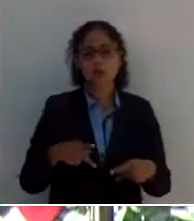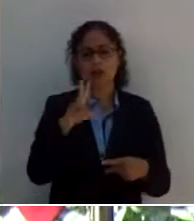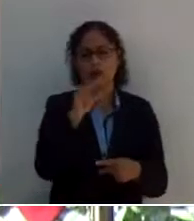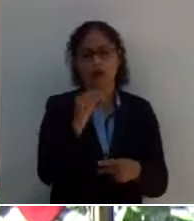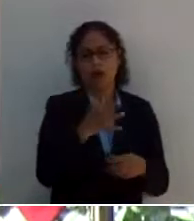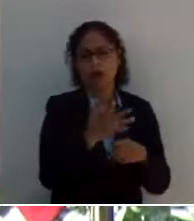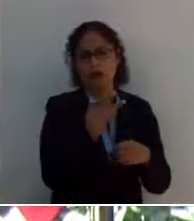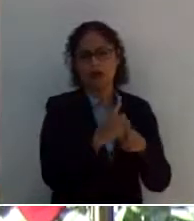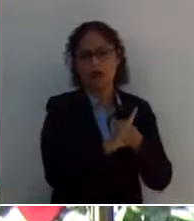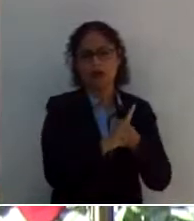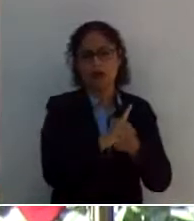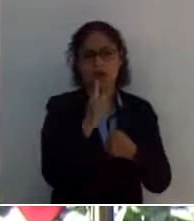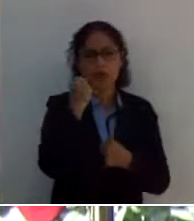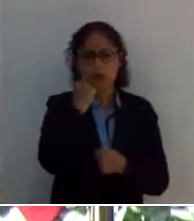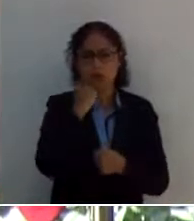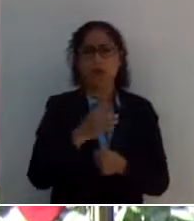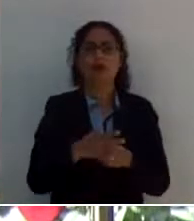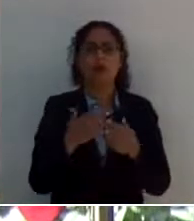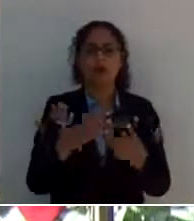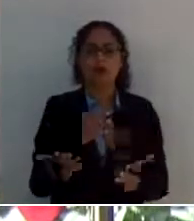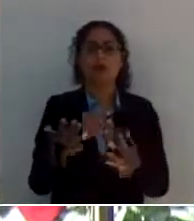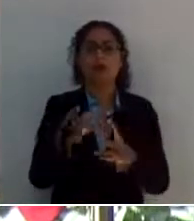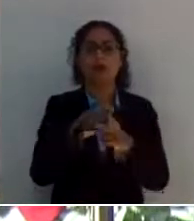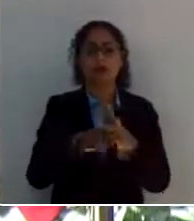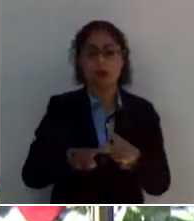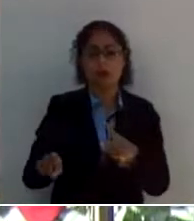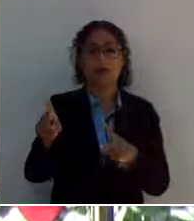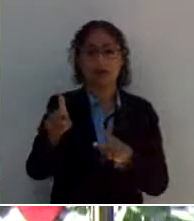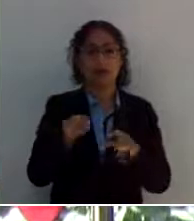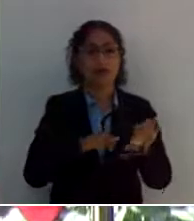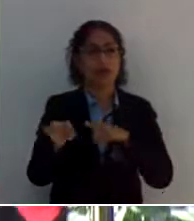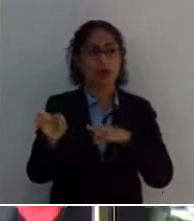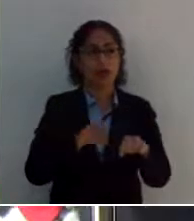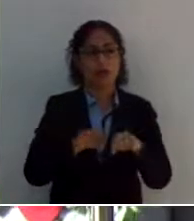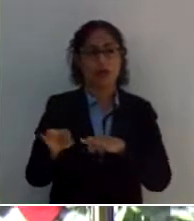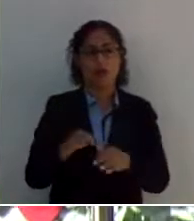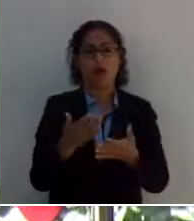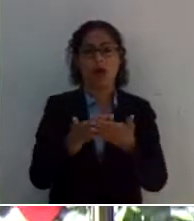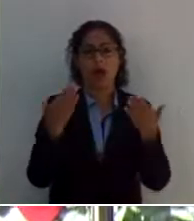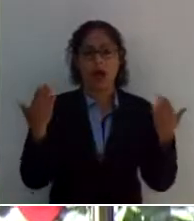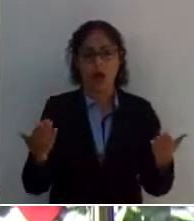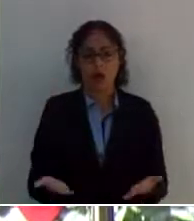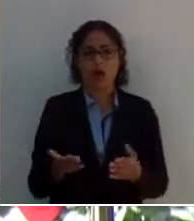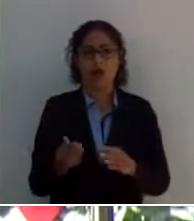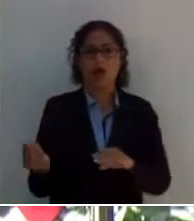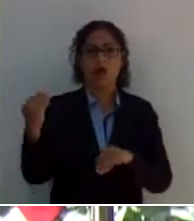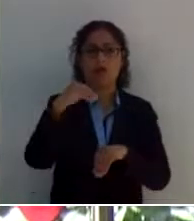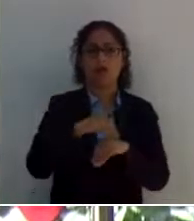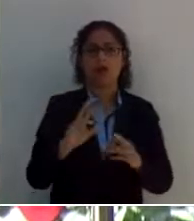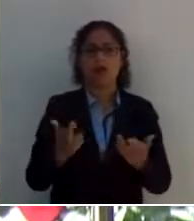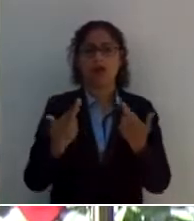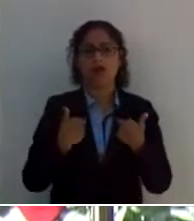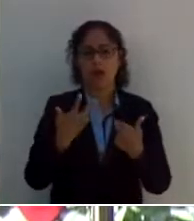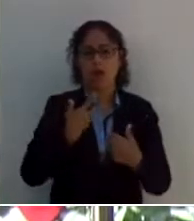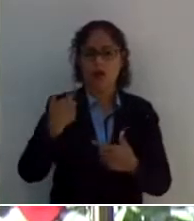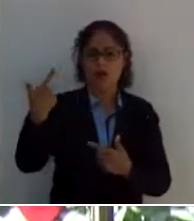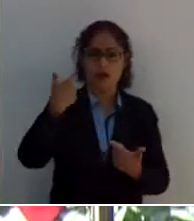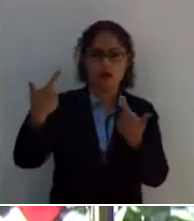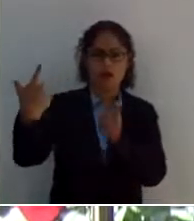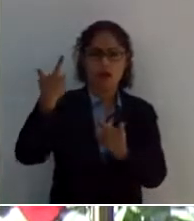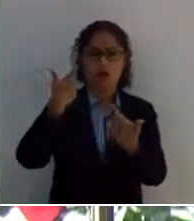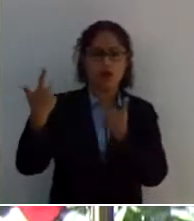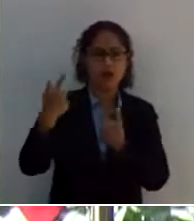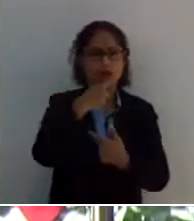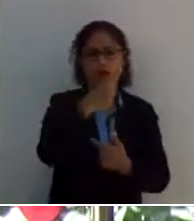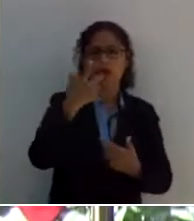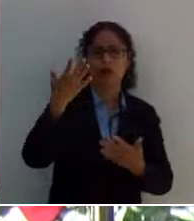sociedad. Entonces, durante el desarrollo de nuestras labores, los implicados nos recibieron a balazos. Sin pensarlo,